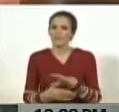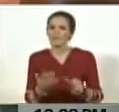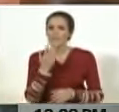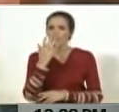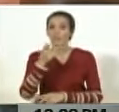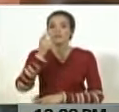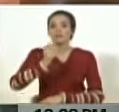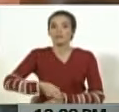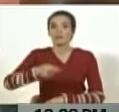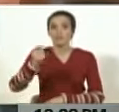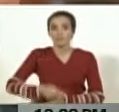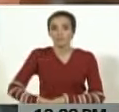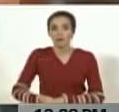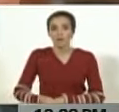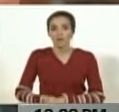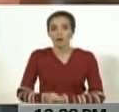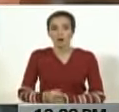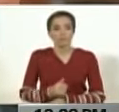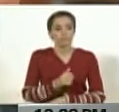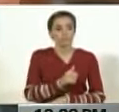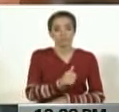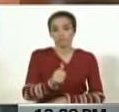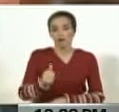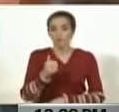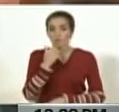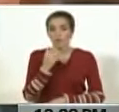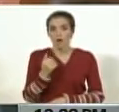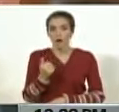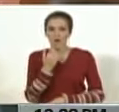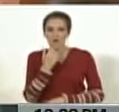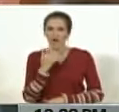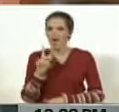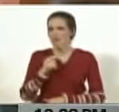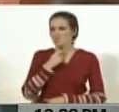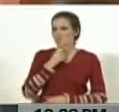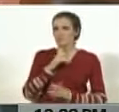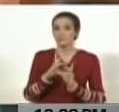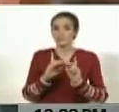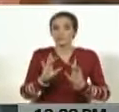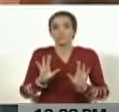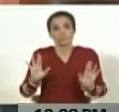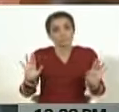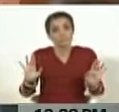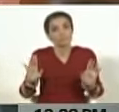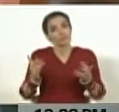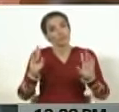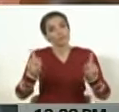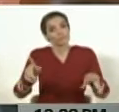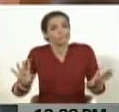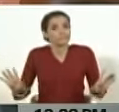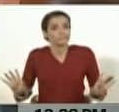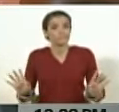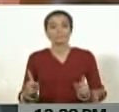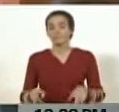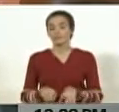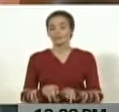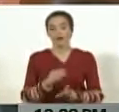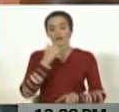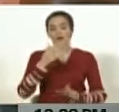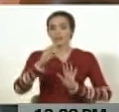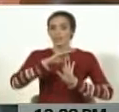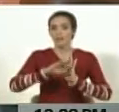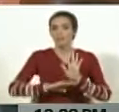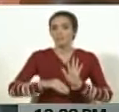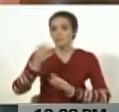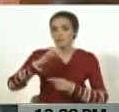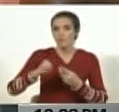tribunal, una de las dos partes no queda satisfecha con la decisión. Pero bueno, hay unos elementos